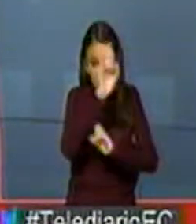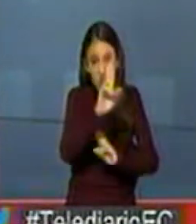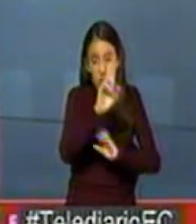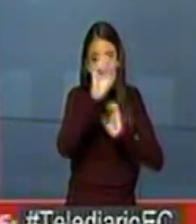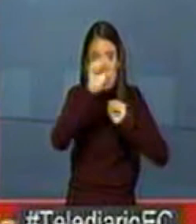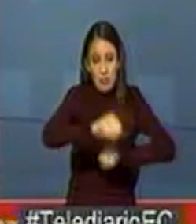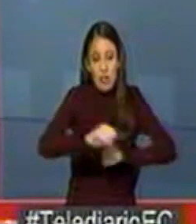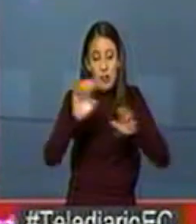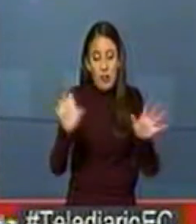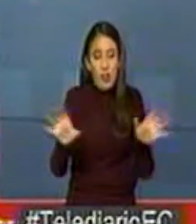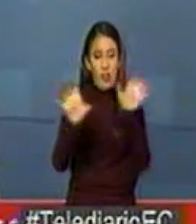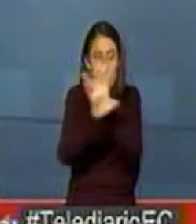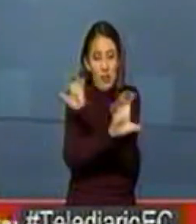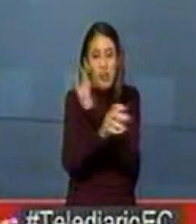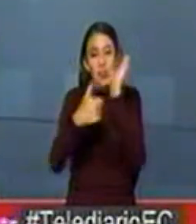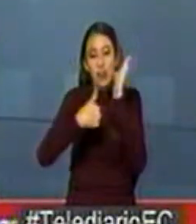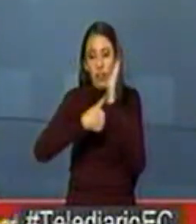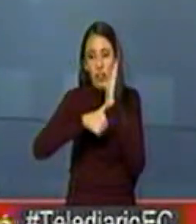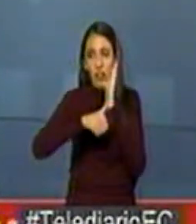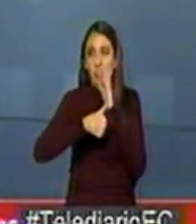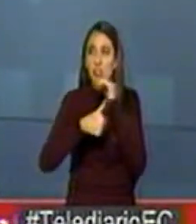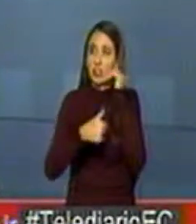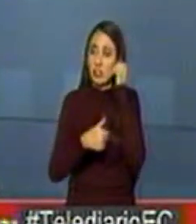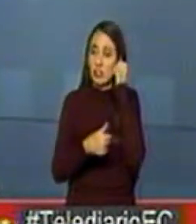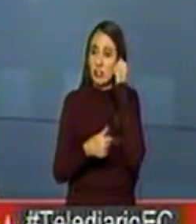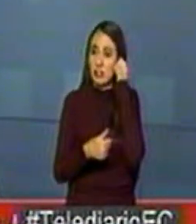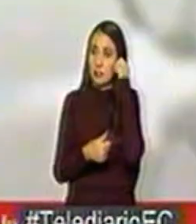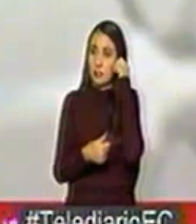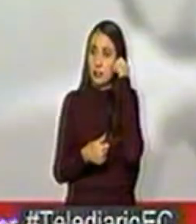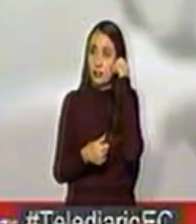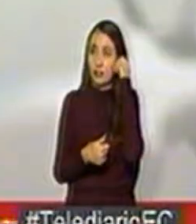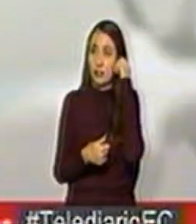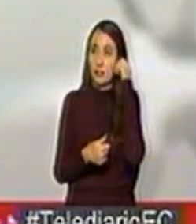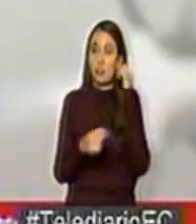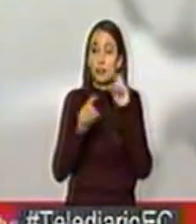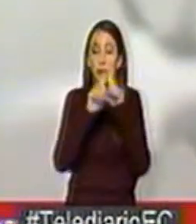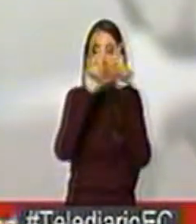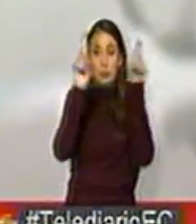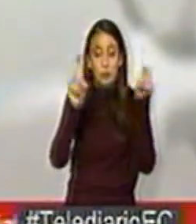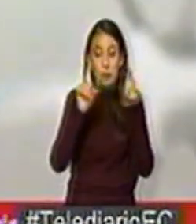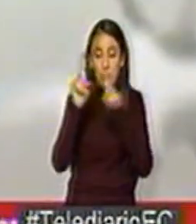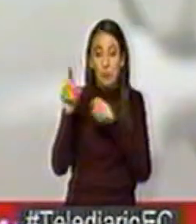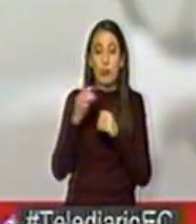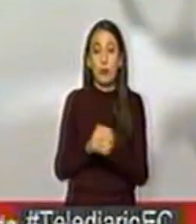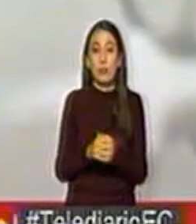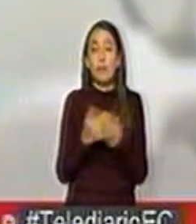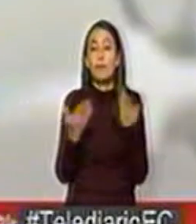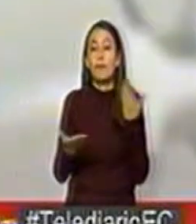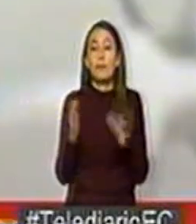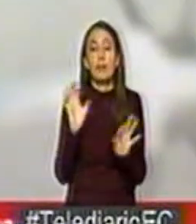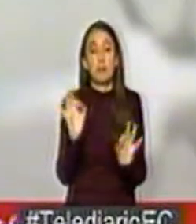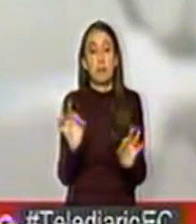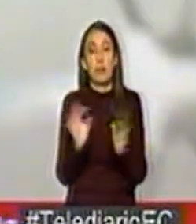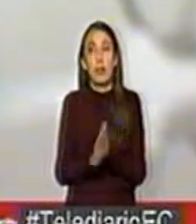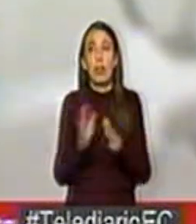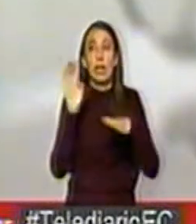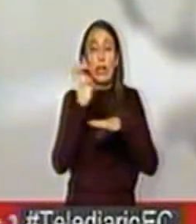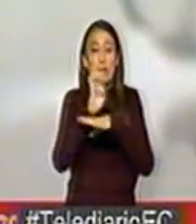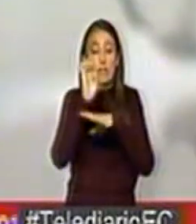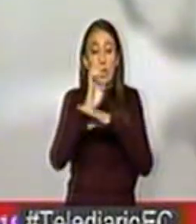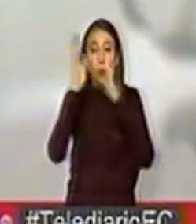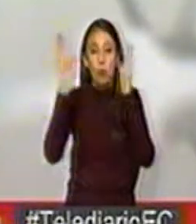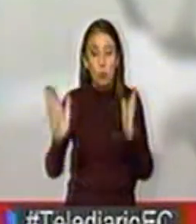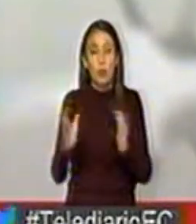está establecida en la cédula de todos los ecuatorianos? Es una excelente pregunta y déjame decirte que los ecuatorianos somos altruistas y